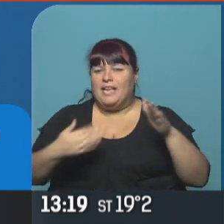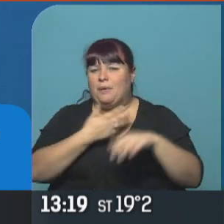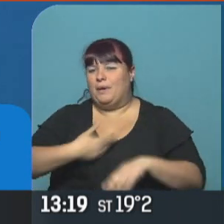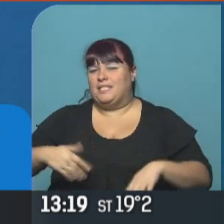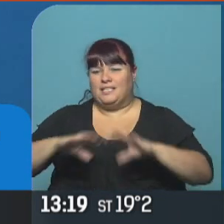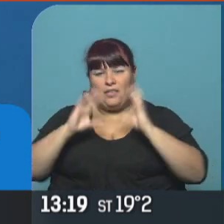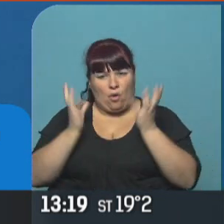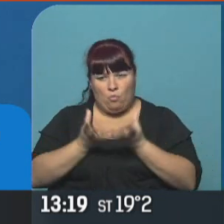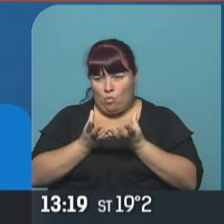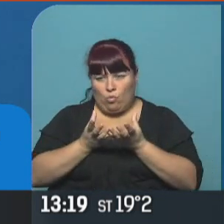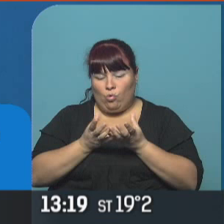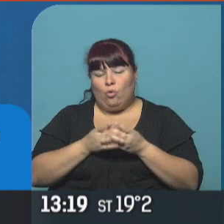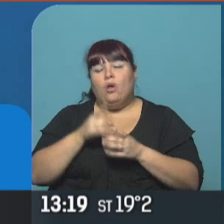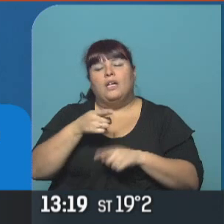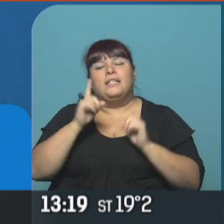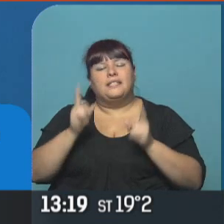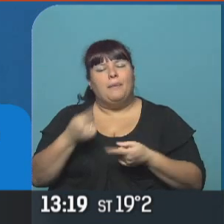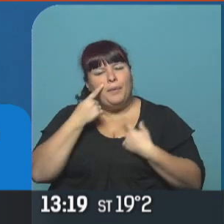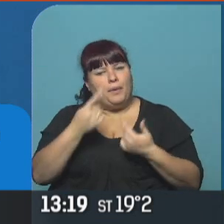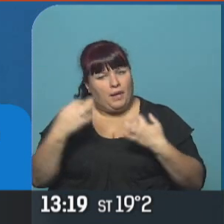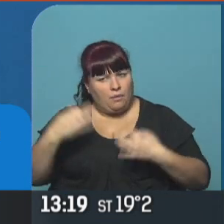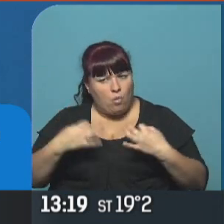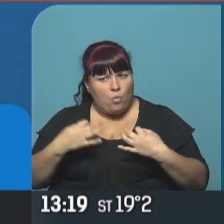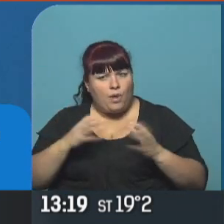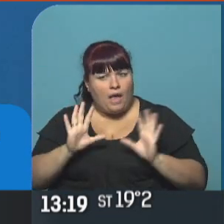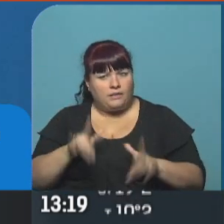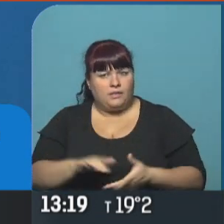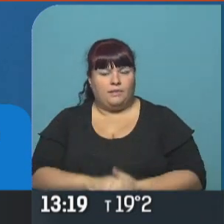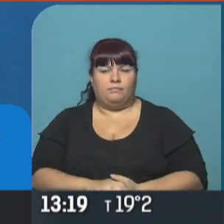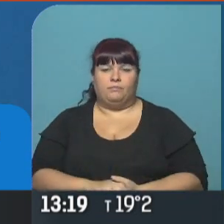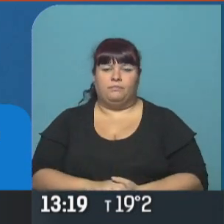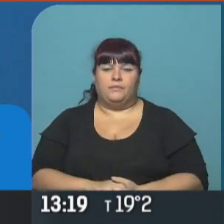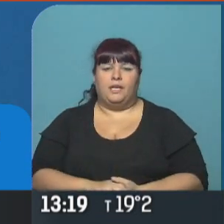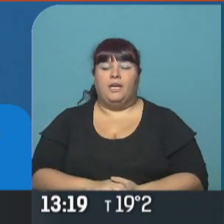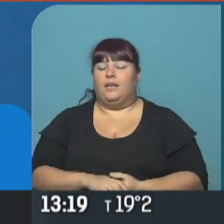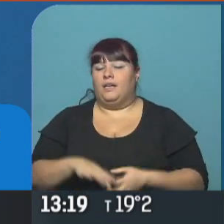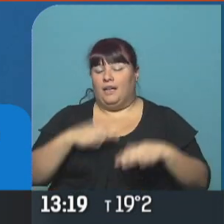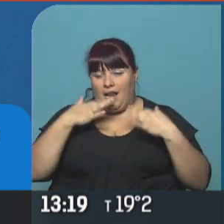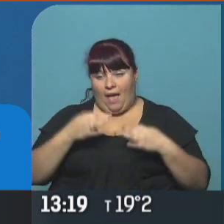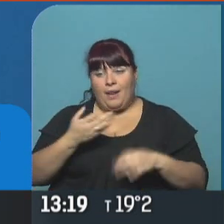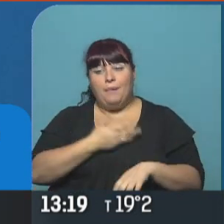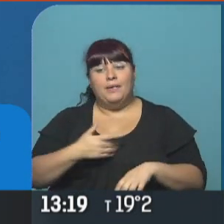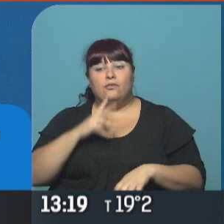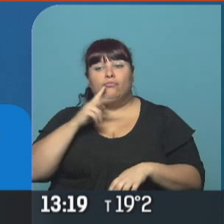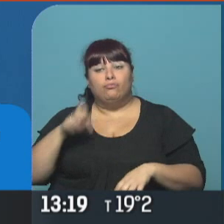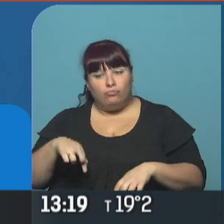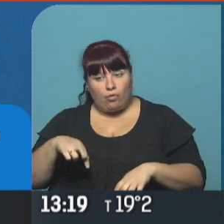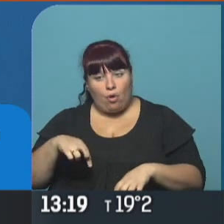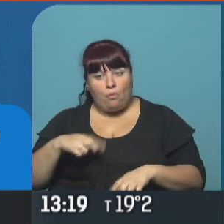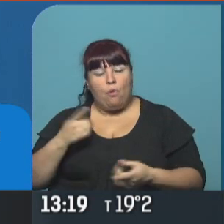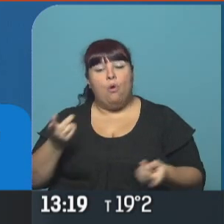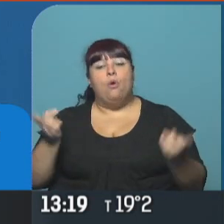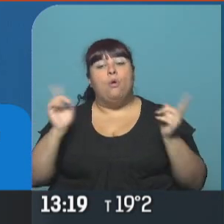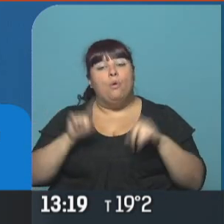nivel mundial, que ellos también ven con beneplácito esto. De forma real, el presidente Trump ha